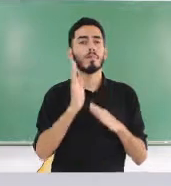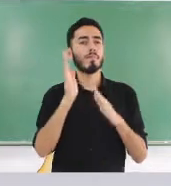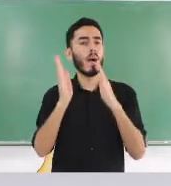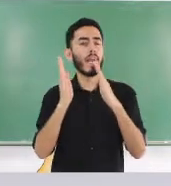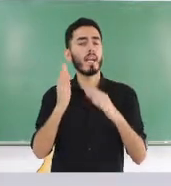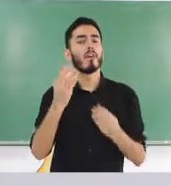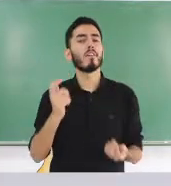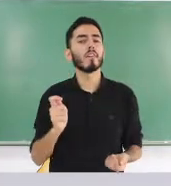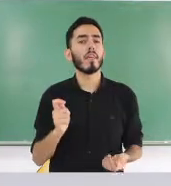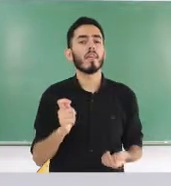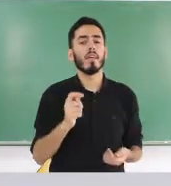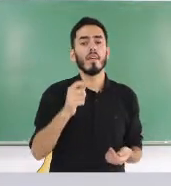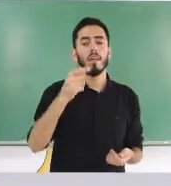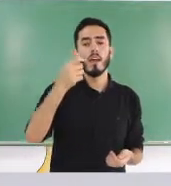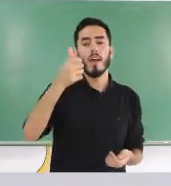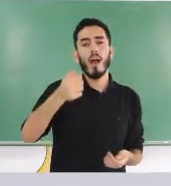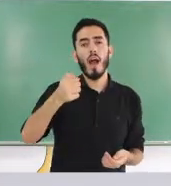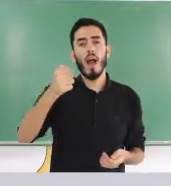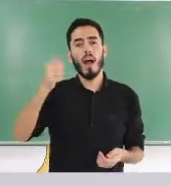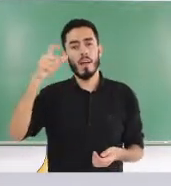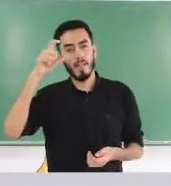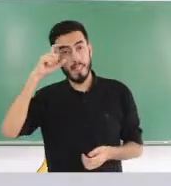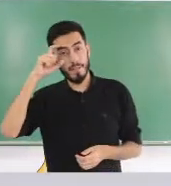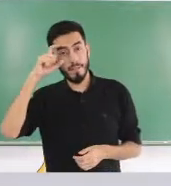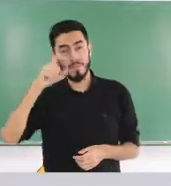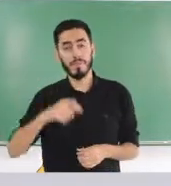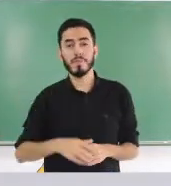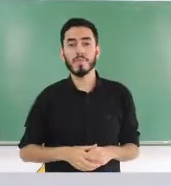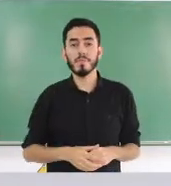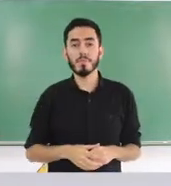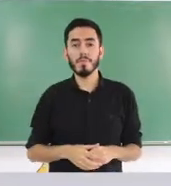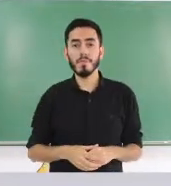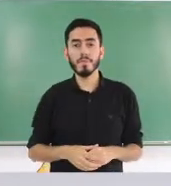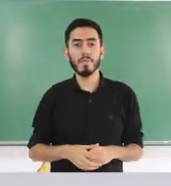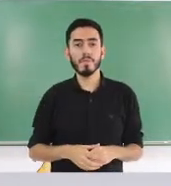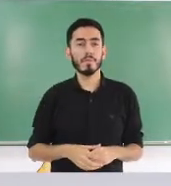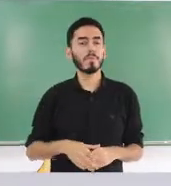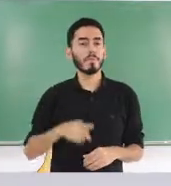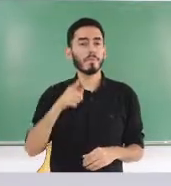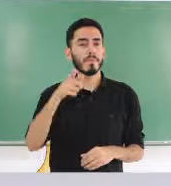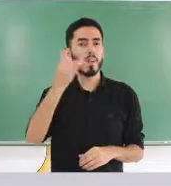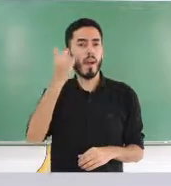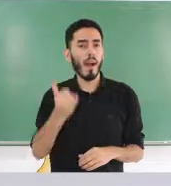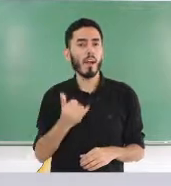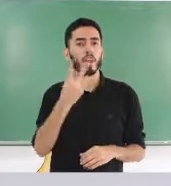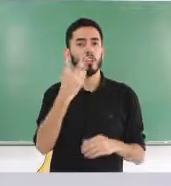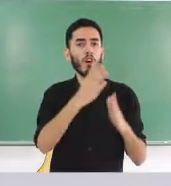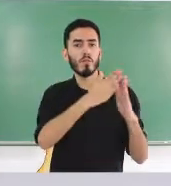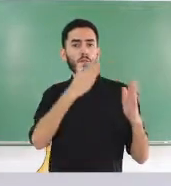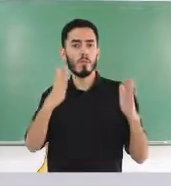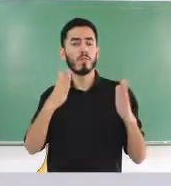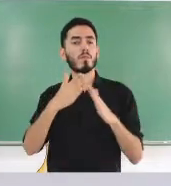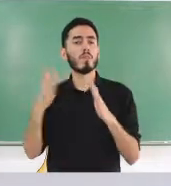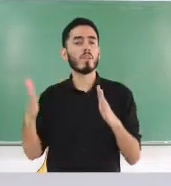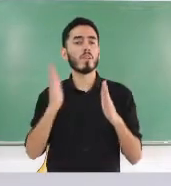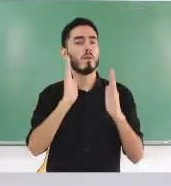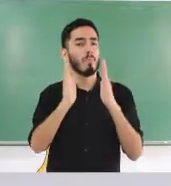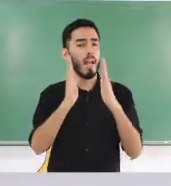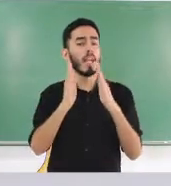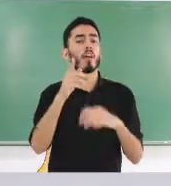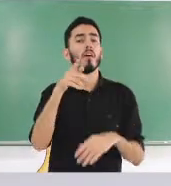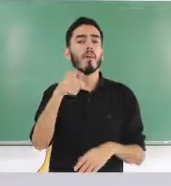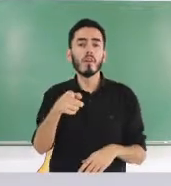segmento AE. En este caso tenemos dos segmentos que son paralelos y también